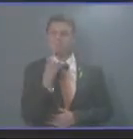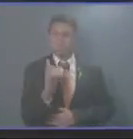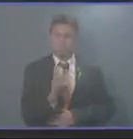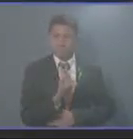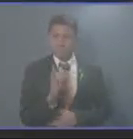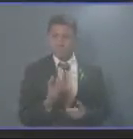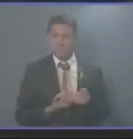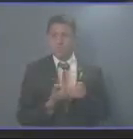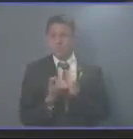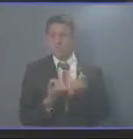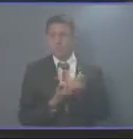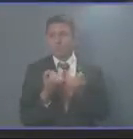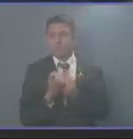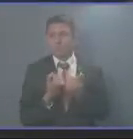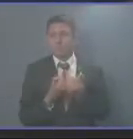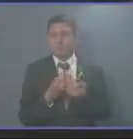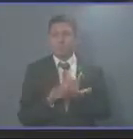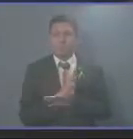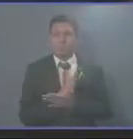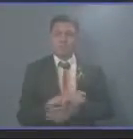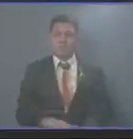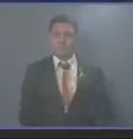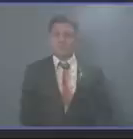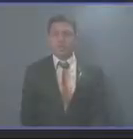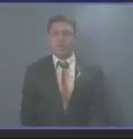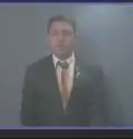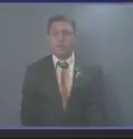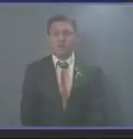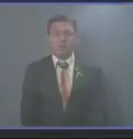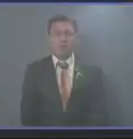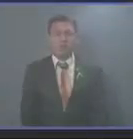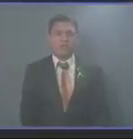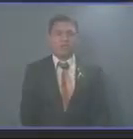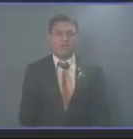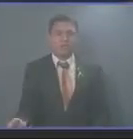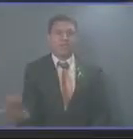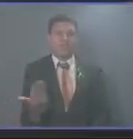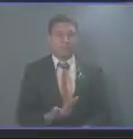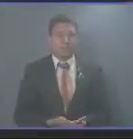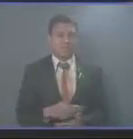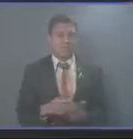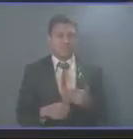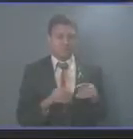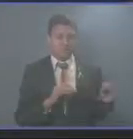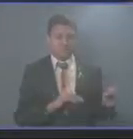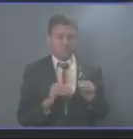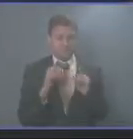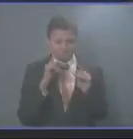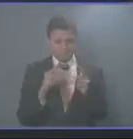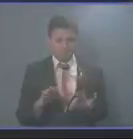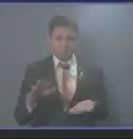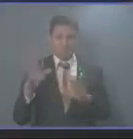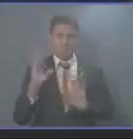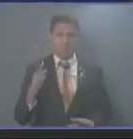apoyo. Desde el primer momento, su corazón se vinculó con los salvadoreños.